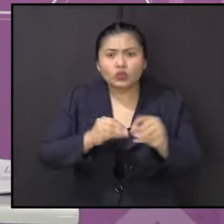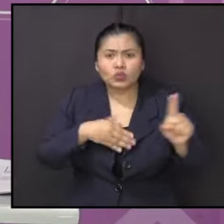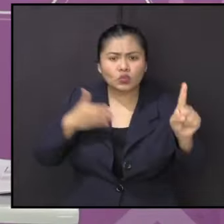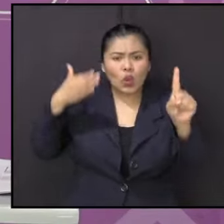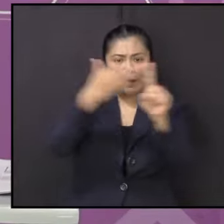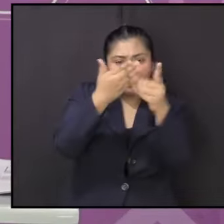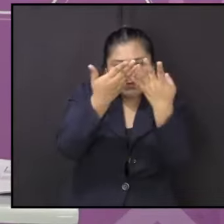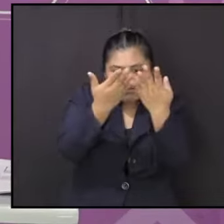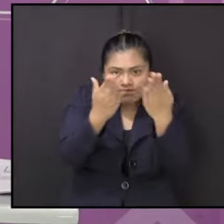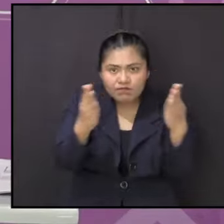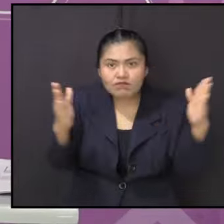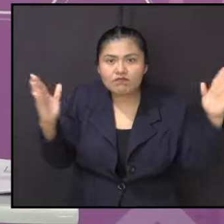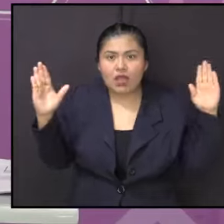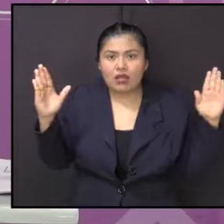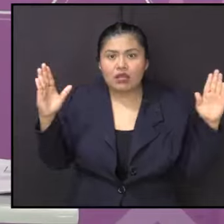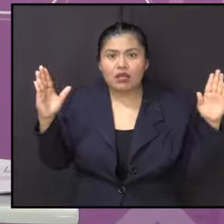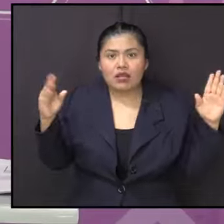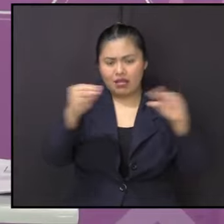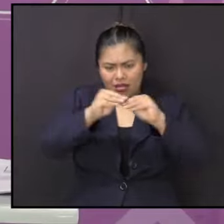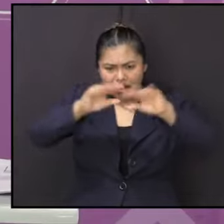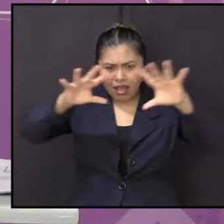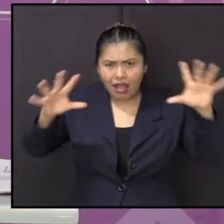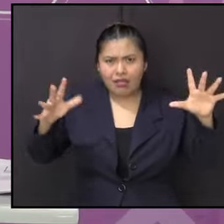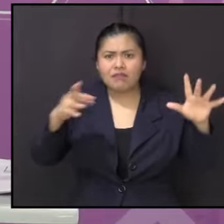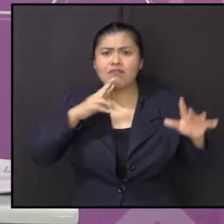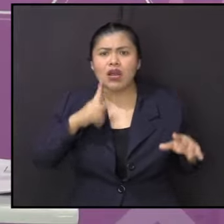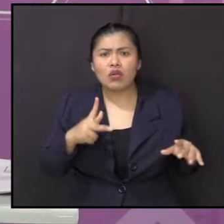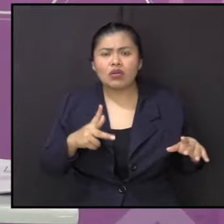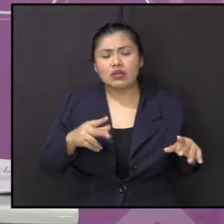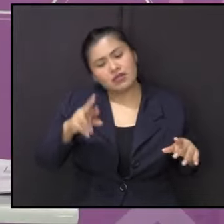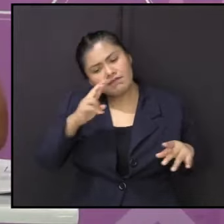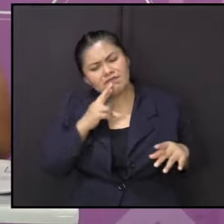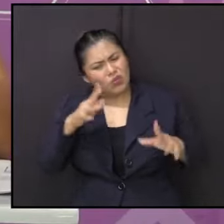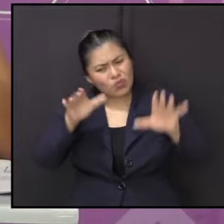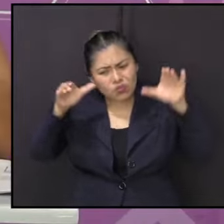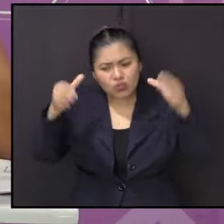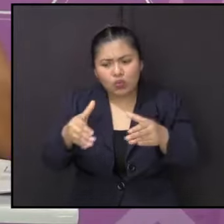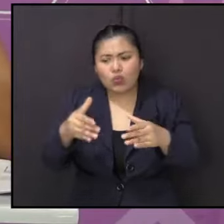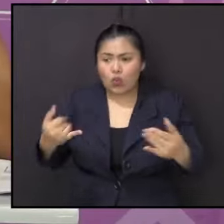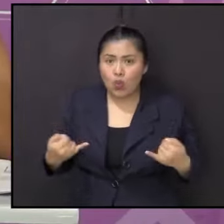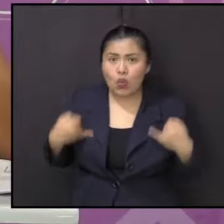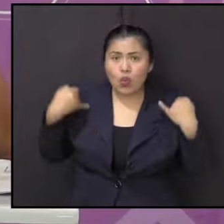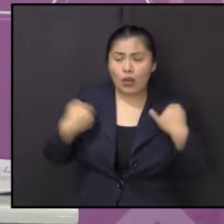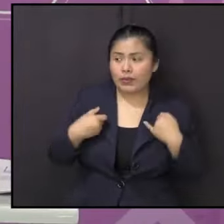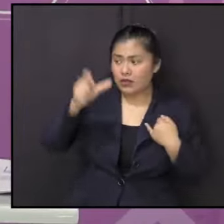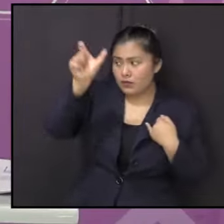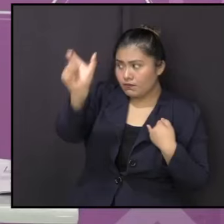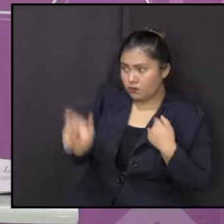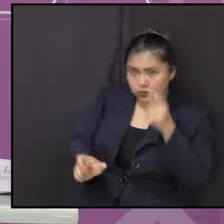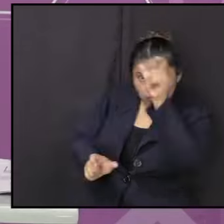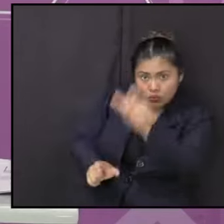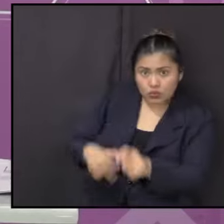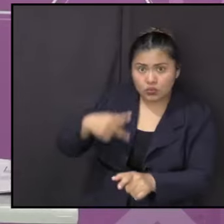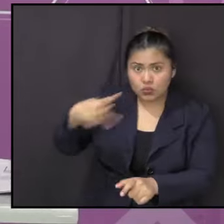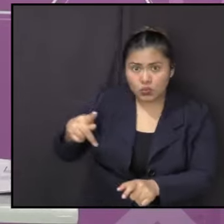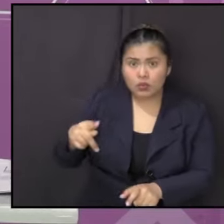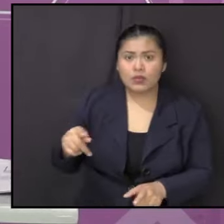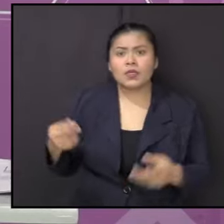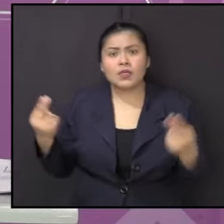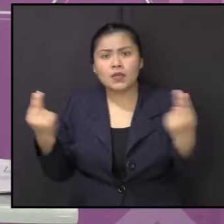sea, basados en un direccionamiento de los jóvenes que por sus características y necesidades lo requiera. O sea,